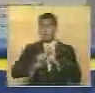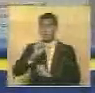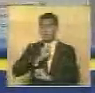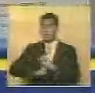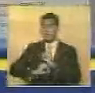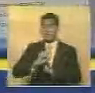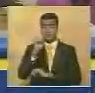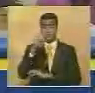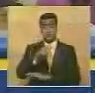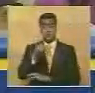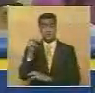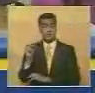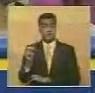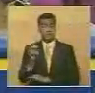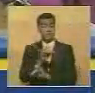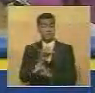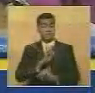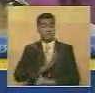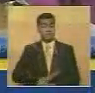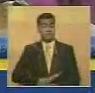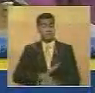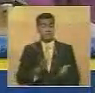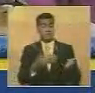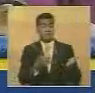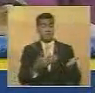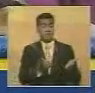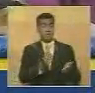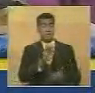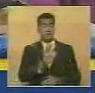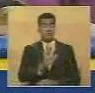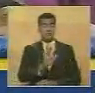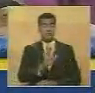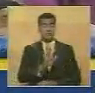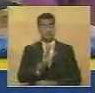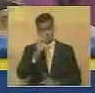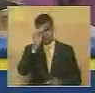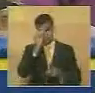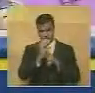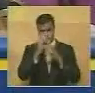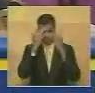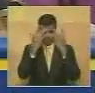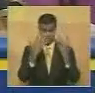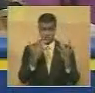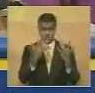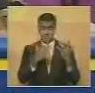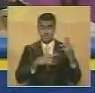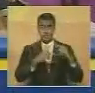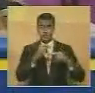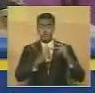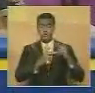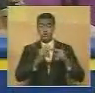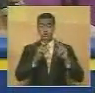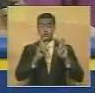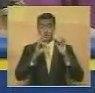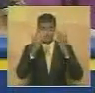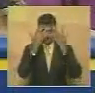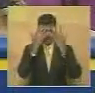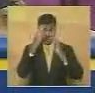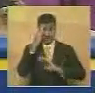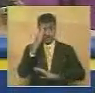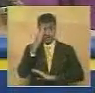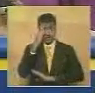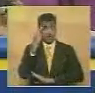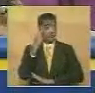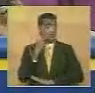Defensa de la Asamblea Nacional, ya que establece en su página 15 como objetivo estratégico construir la nueva doctrina